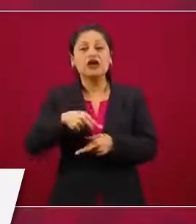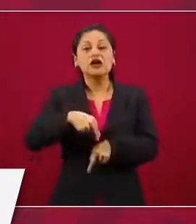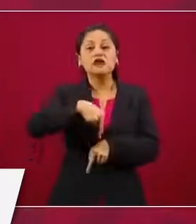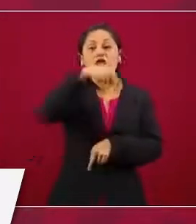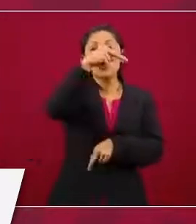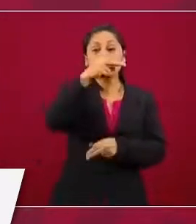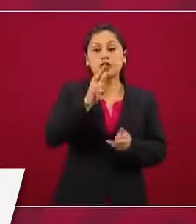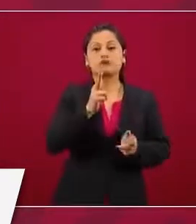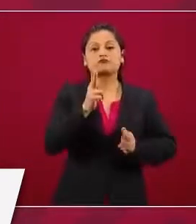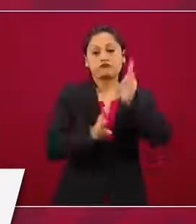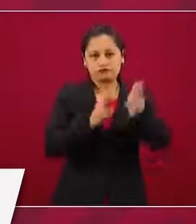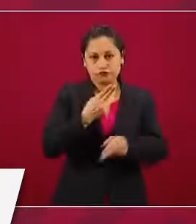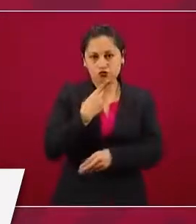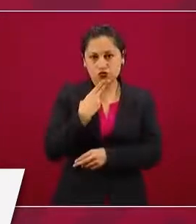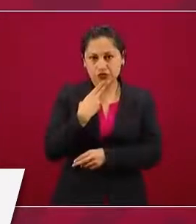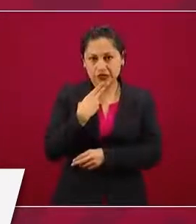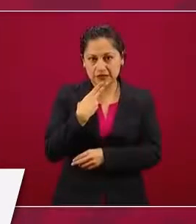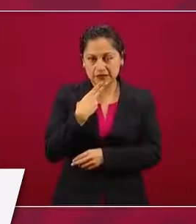trenes